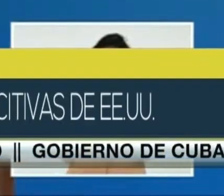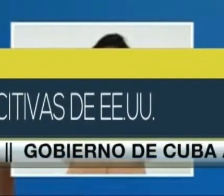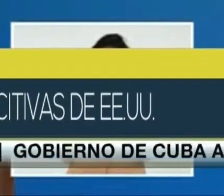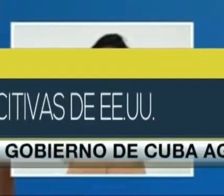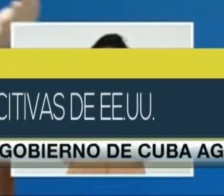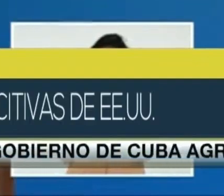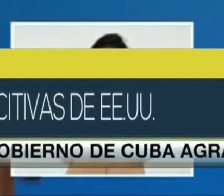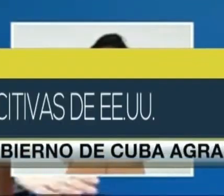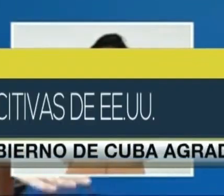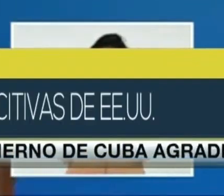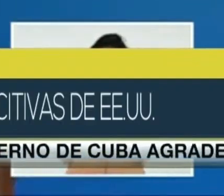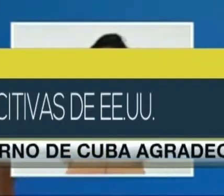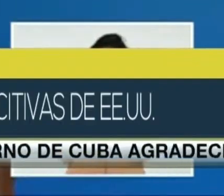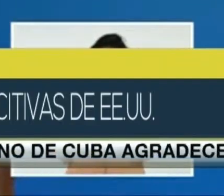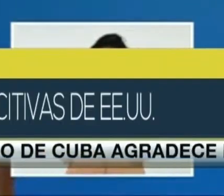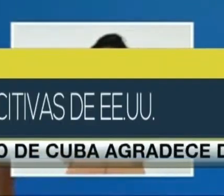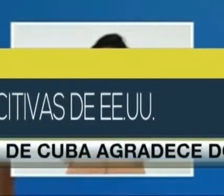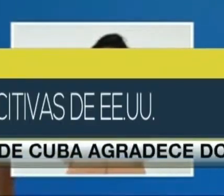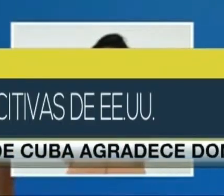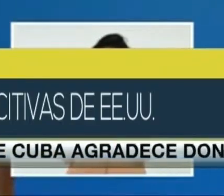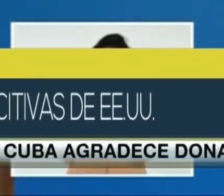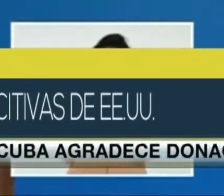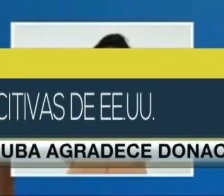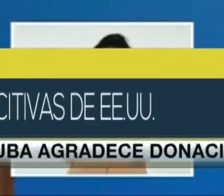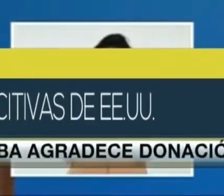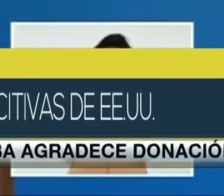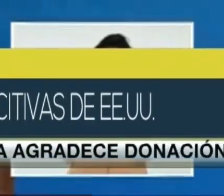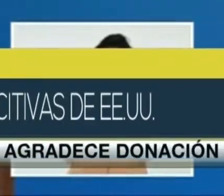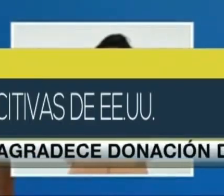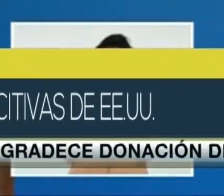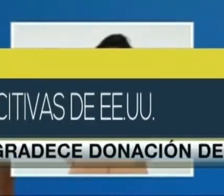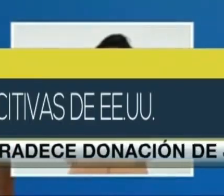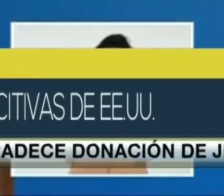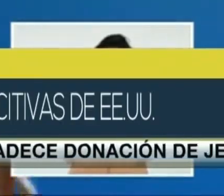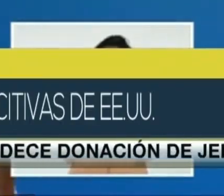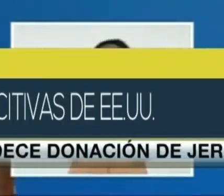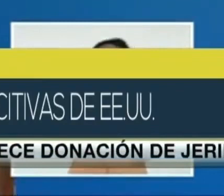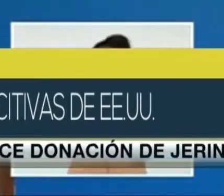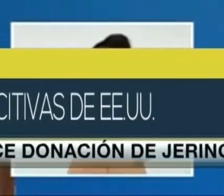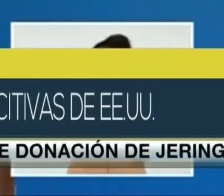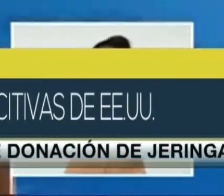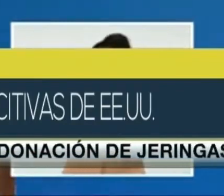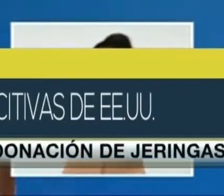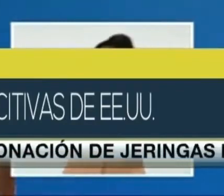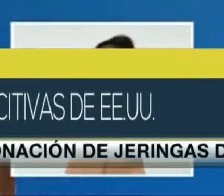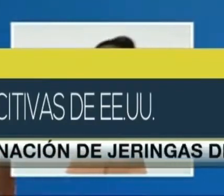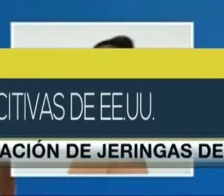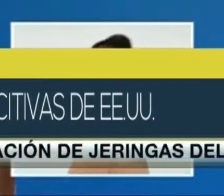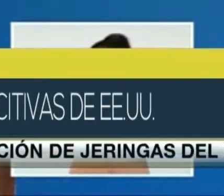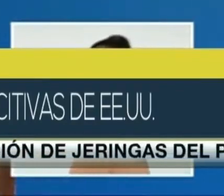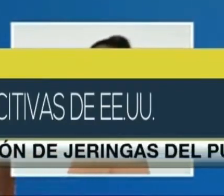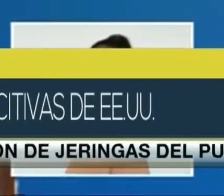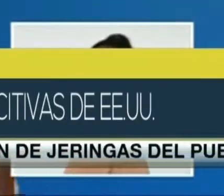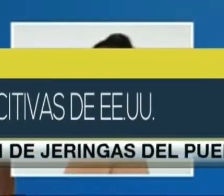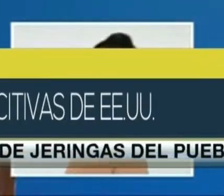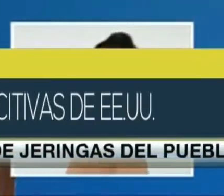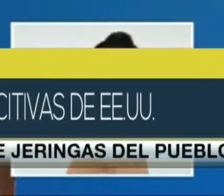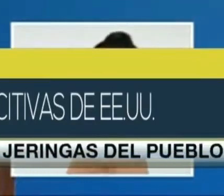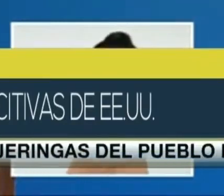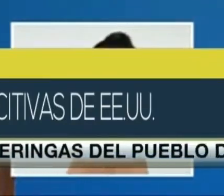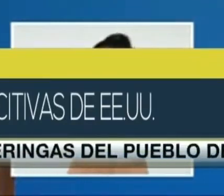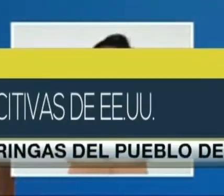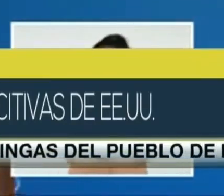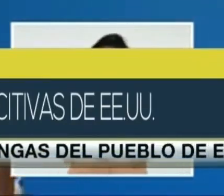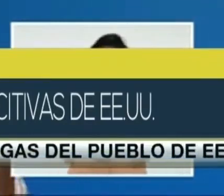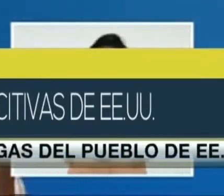que provocó un fallecido, en el caso de un